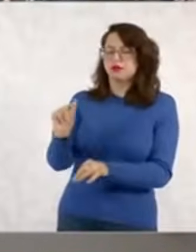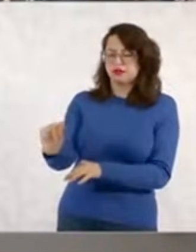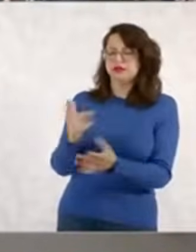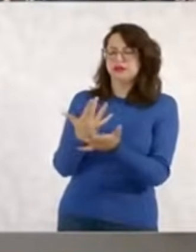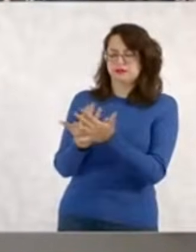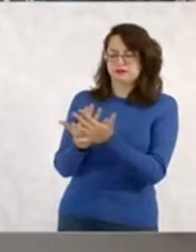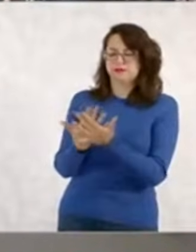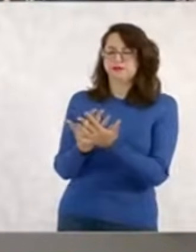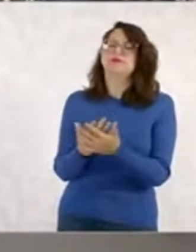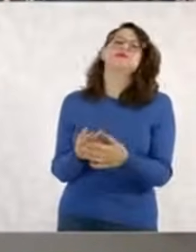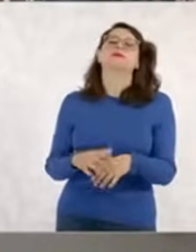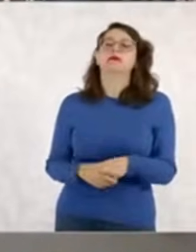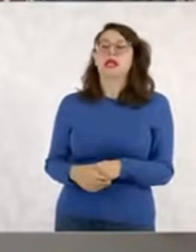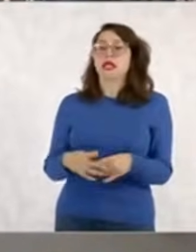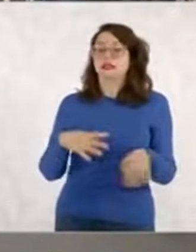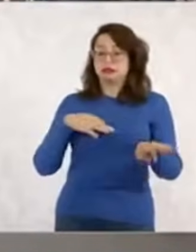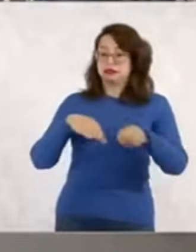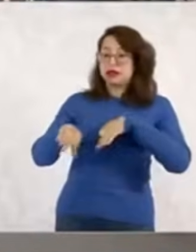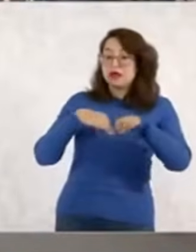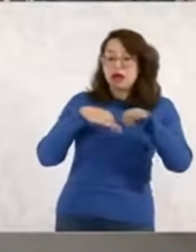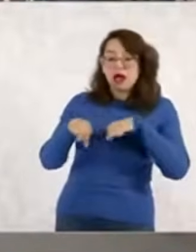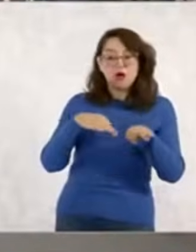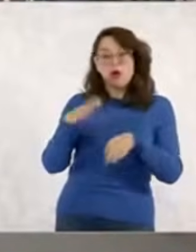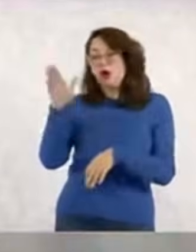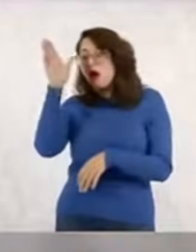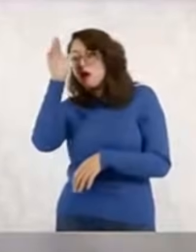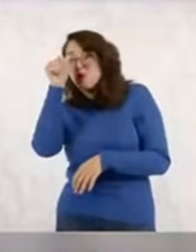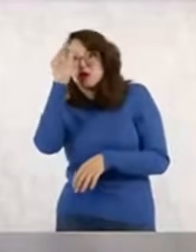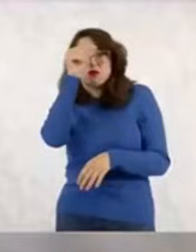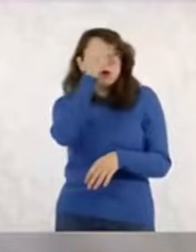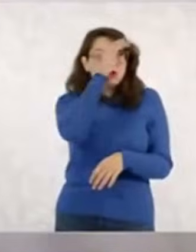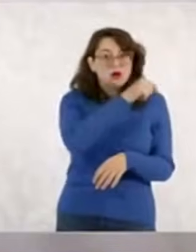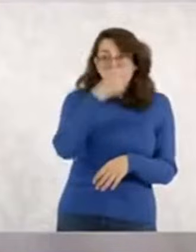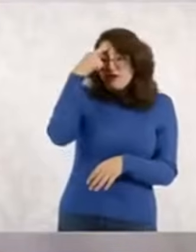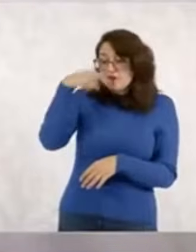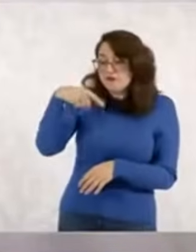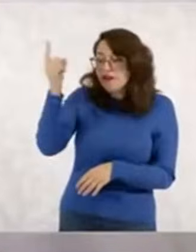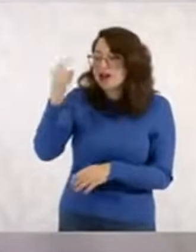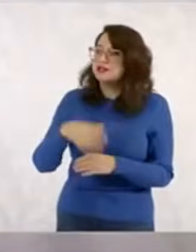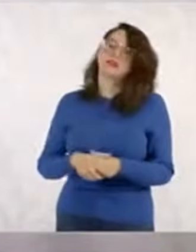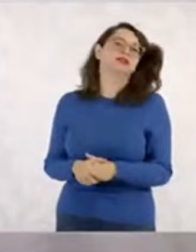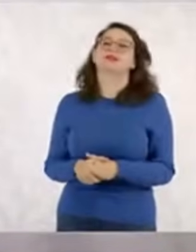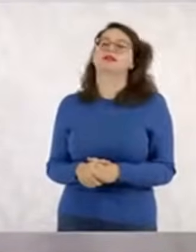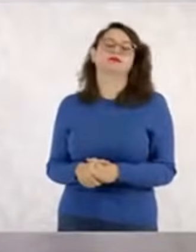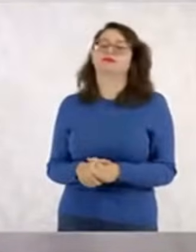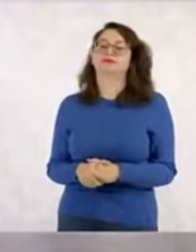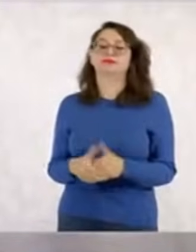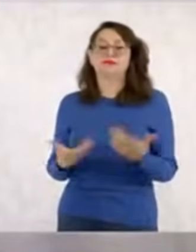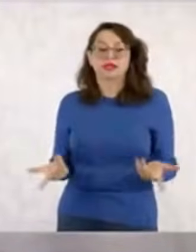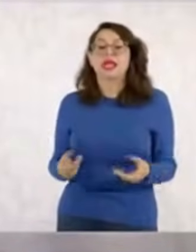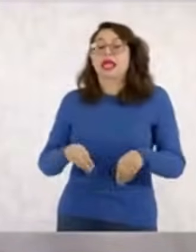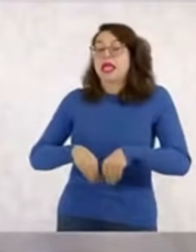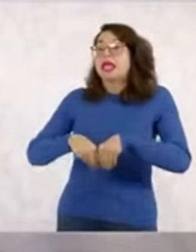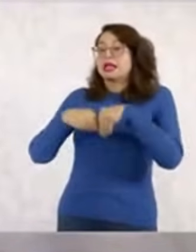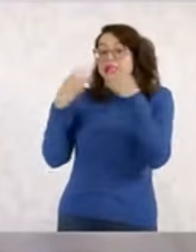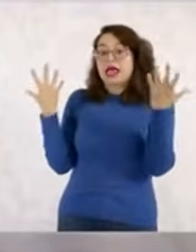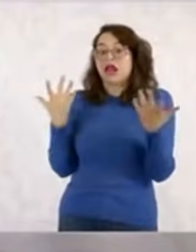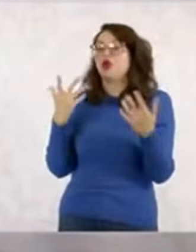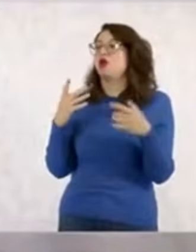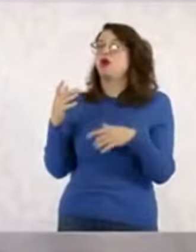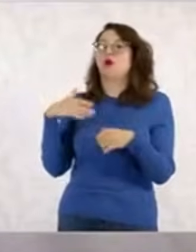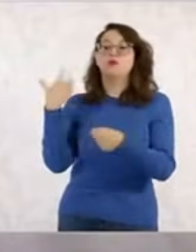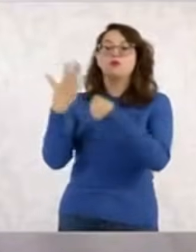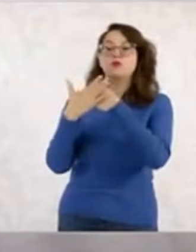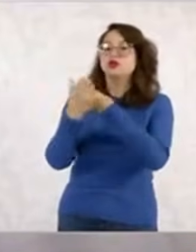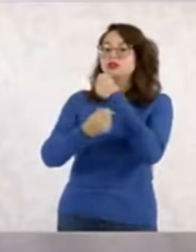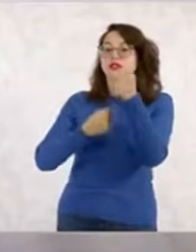Marat y su equipo. O sea, evidentemente los trabajadores que querían pues las 40 horas el próximo año y eso fue lo